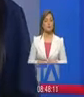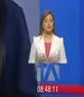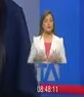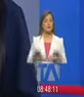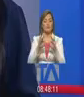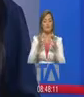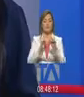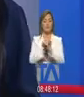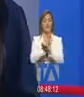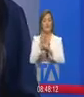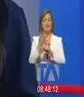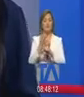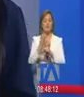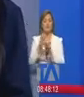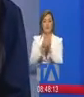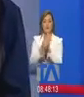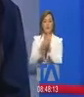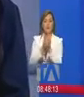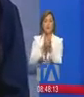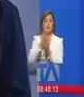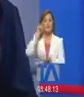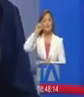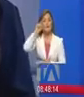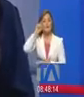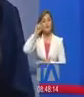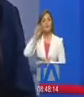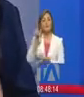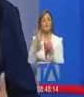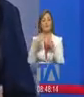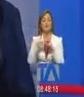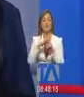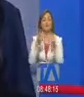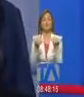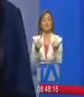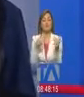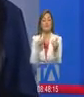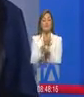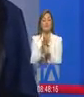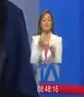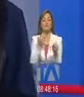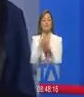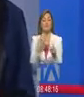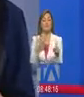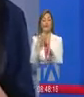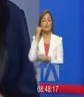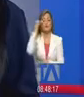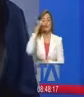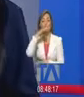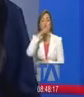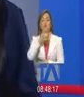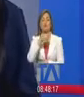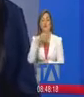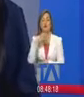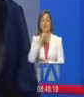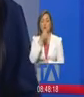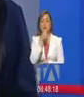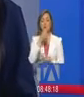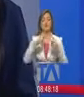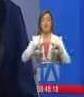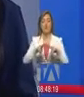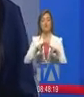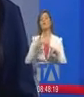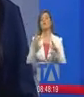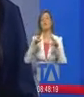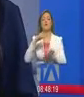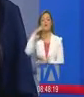Importantes recomendaciones de los expertos y recuerde además que esta situación no solo puede afectar a los adultos, sino también afecta muchísimo a los niños. Por